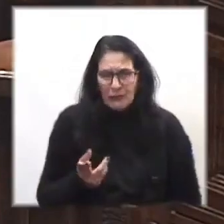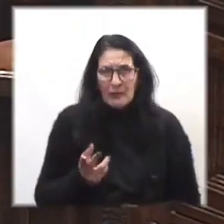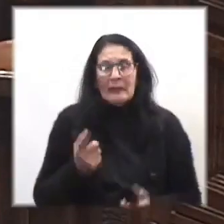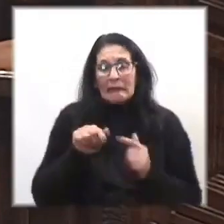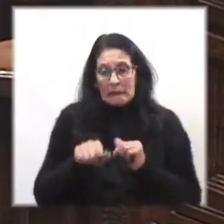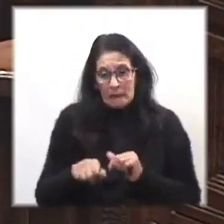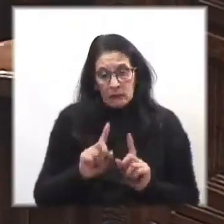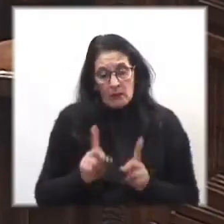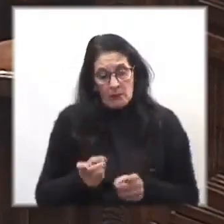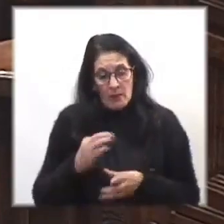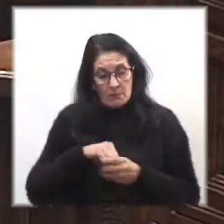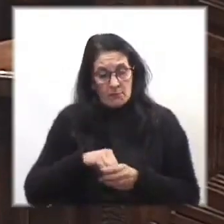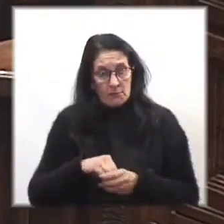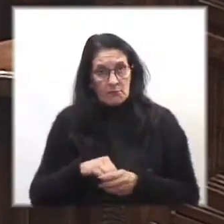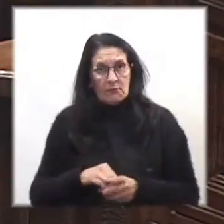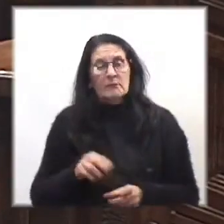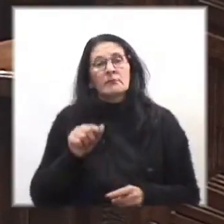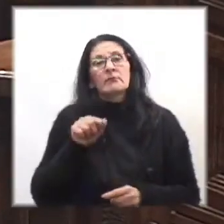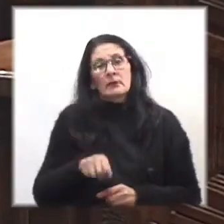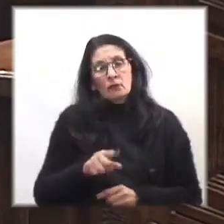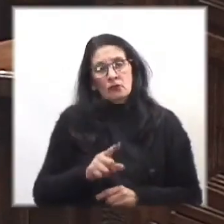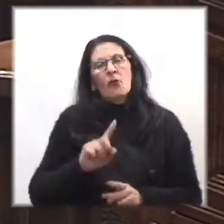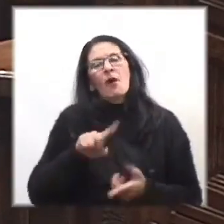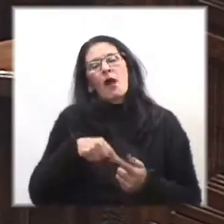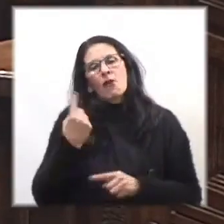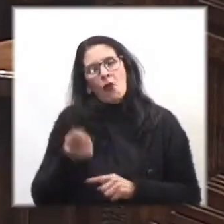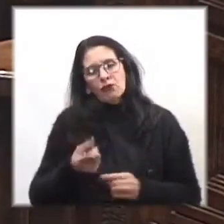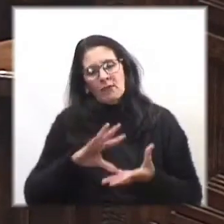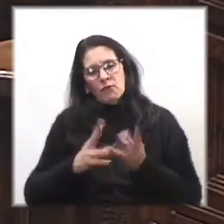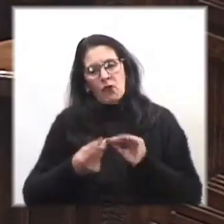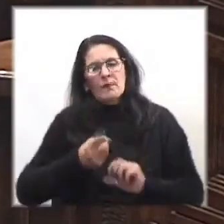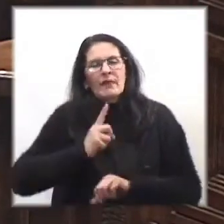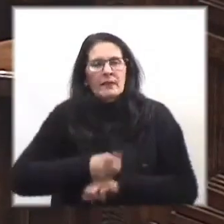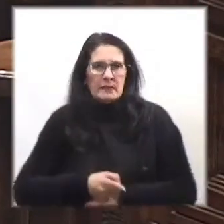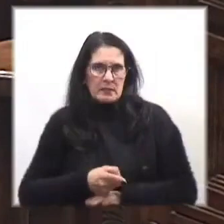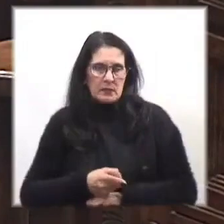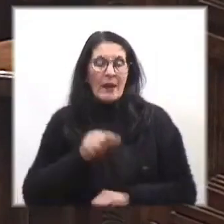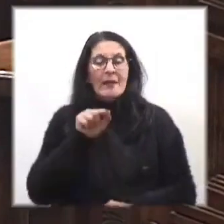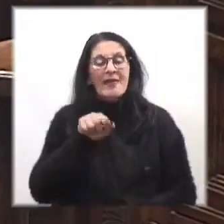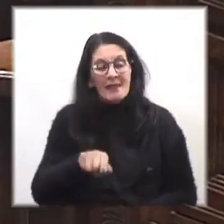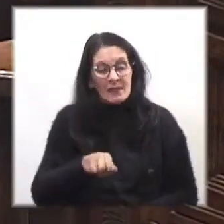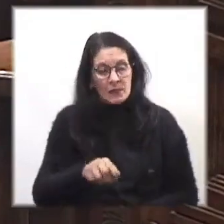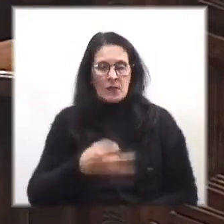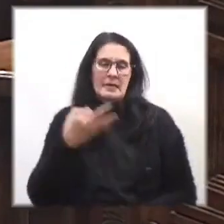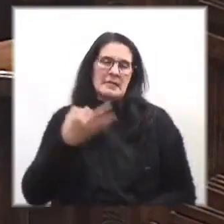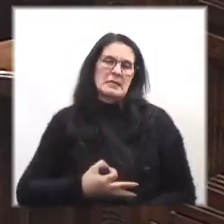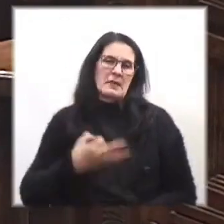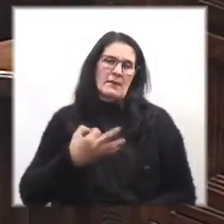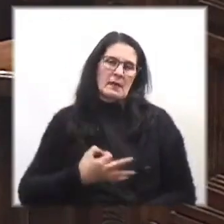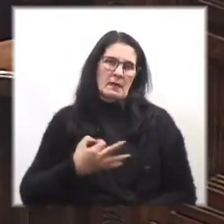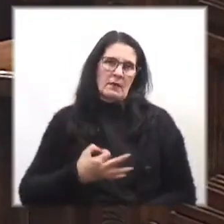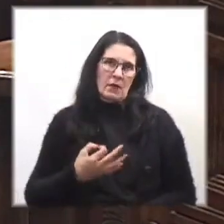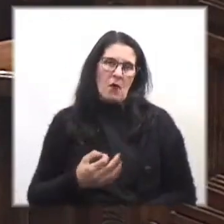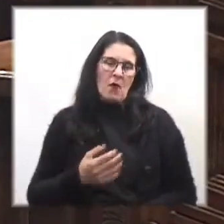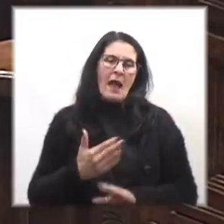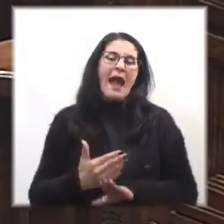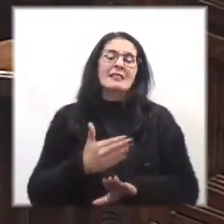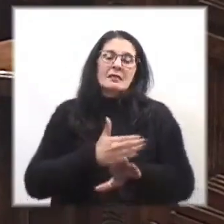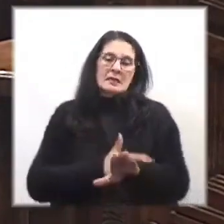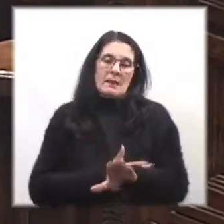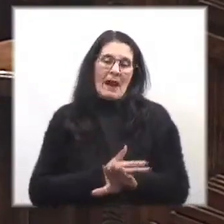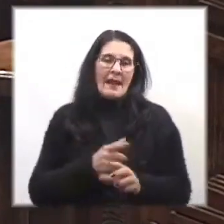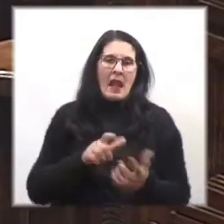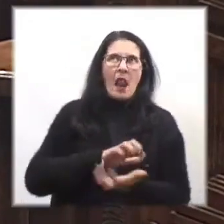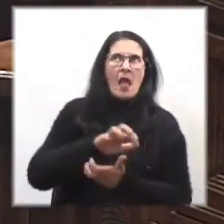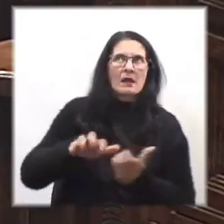Y eso implica que hay que tomar otras medidas señor presidente eso es efectivamente anticiparse